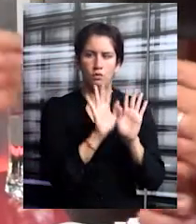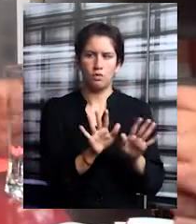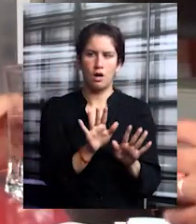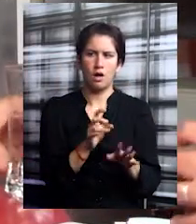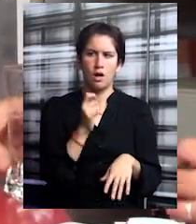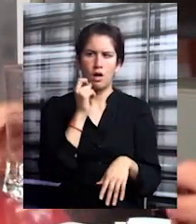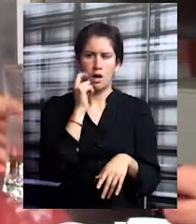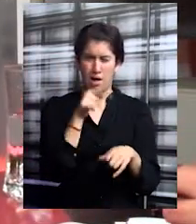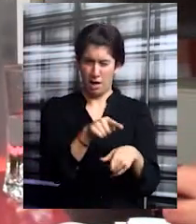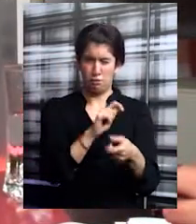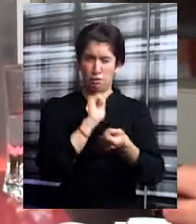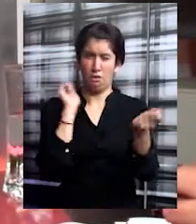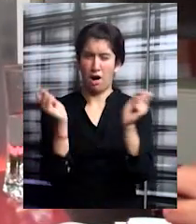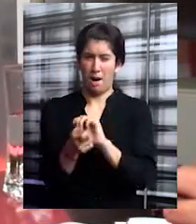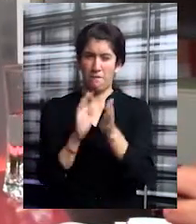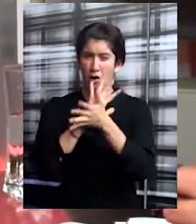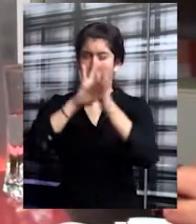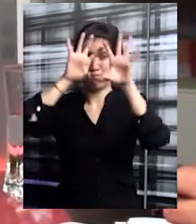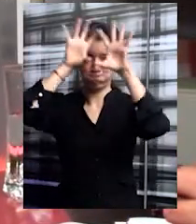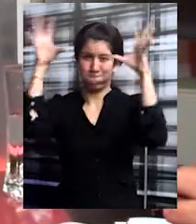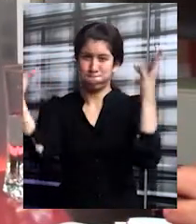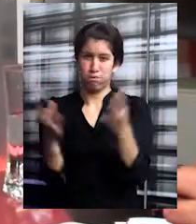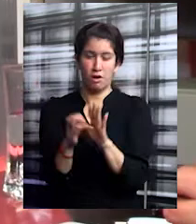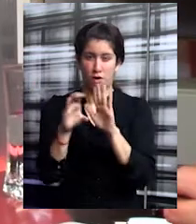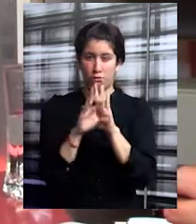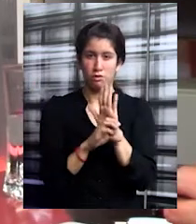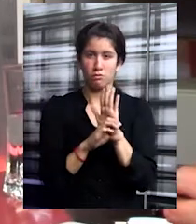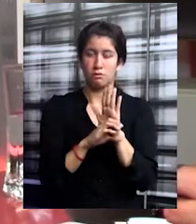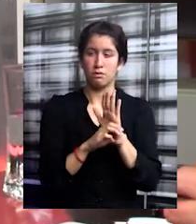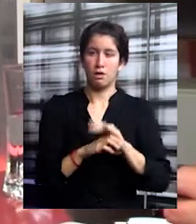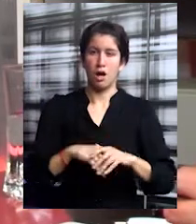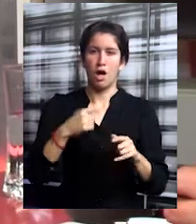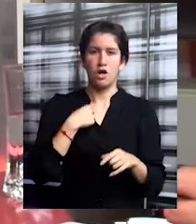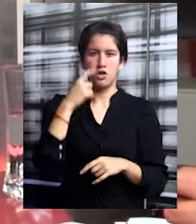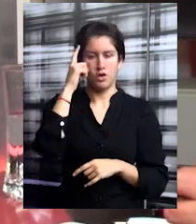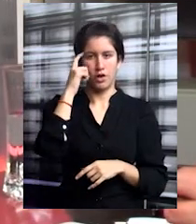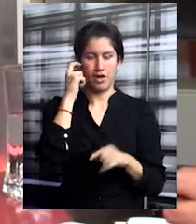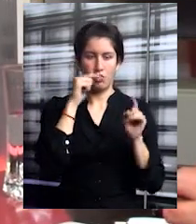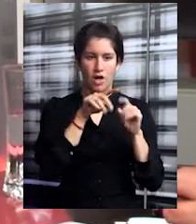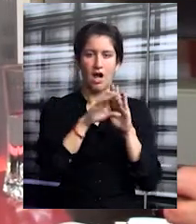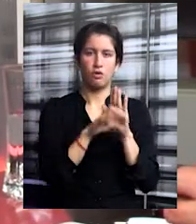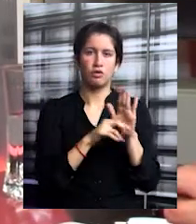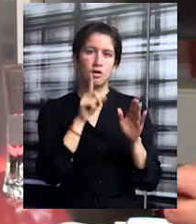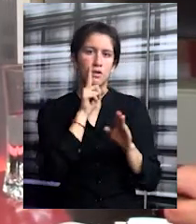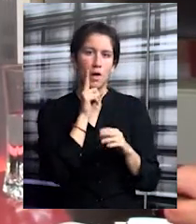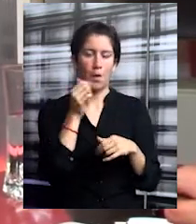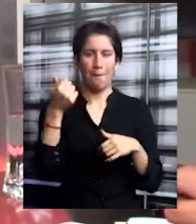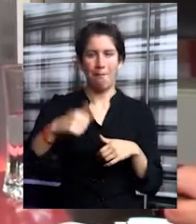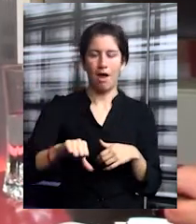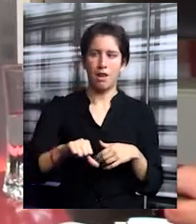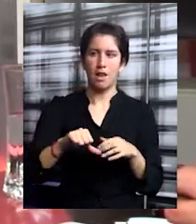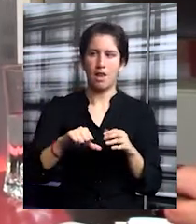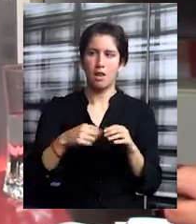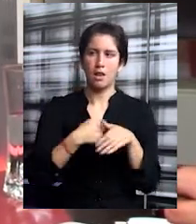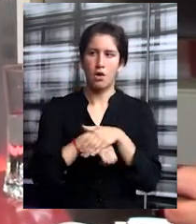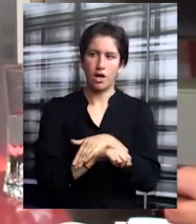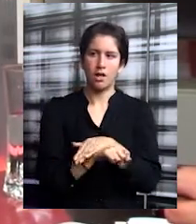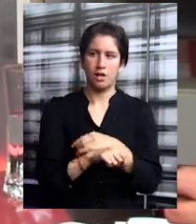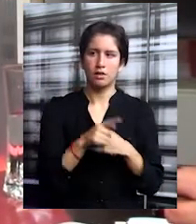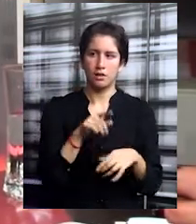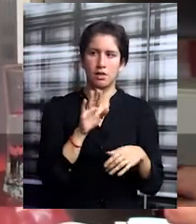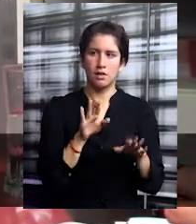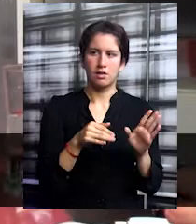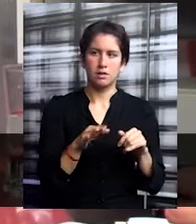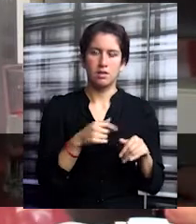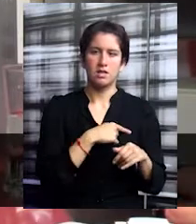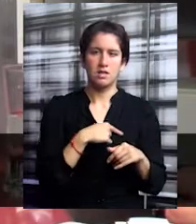creo que la Constitución tiene un mal de origen que se llama el principio de subsidiariedad, ¿ya? El Estado de Chile es uno de los únicos estados donde